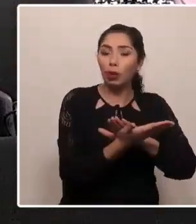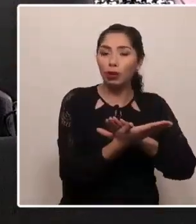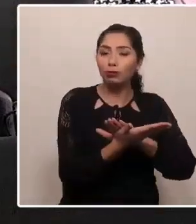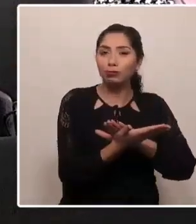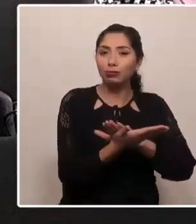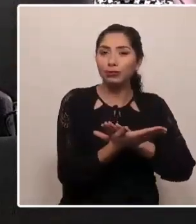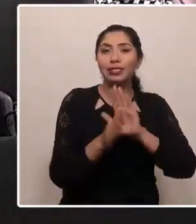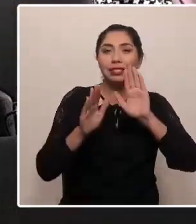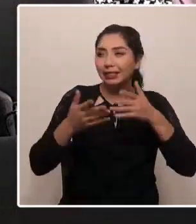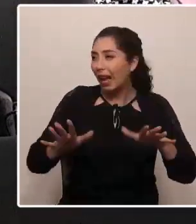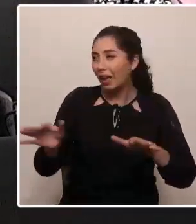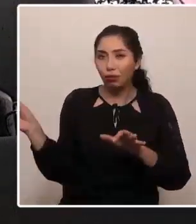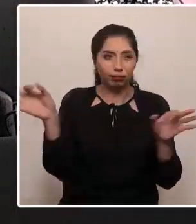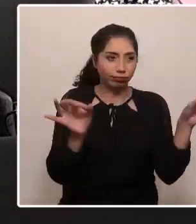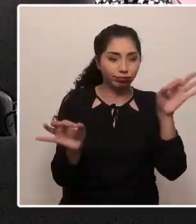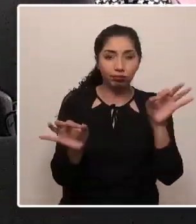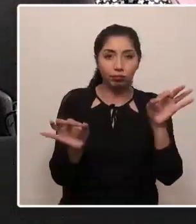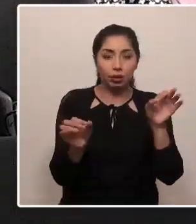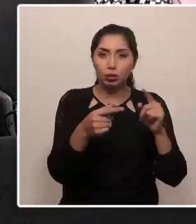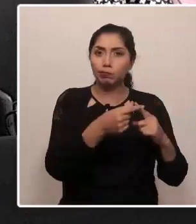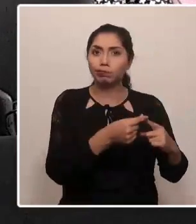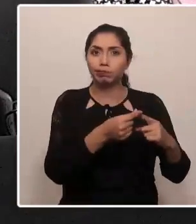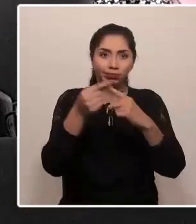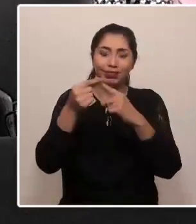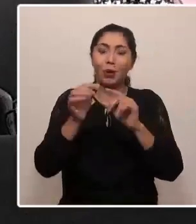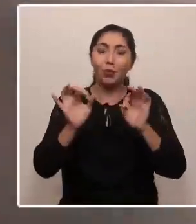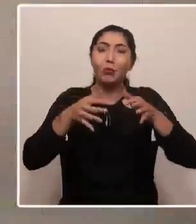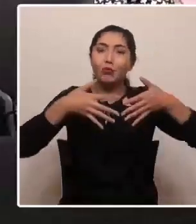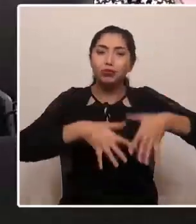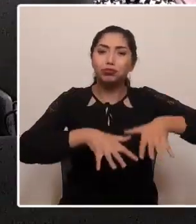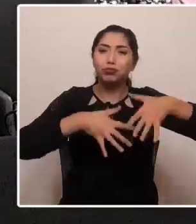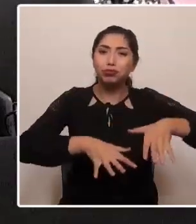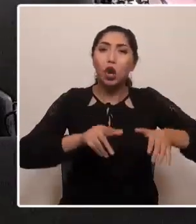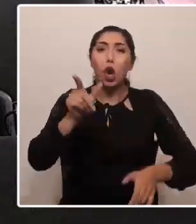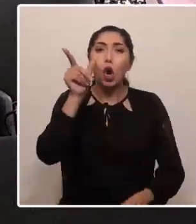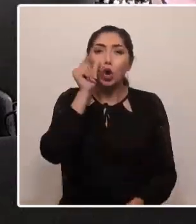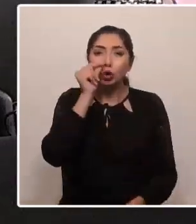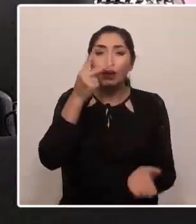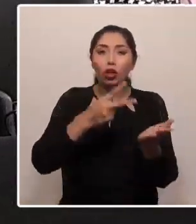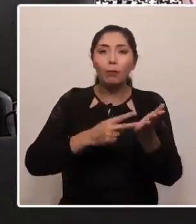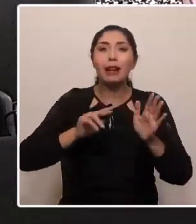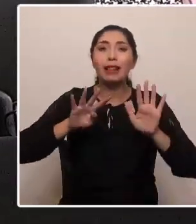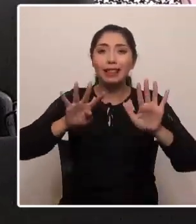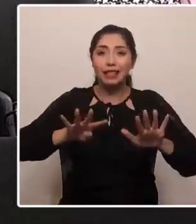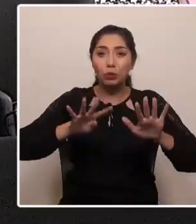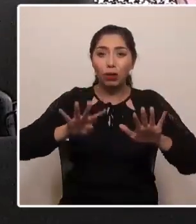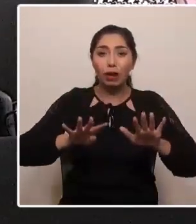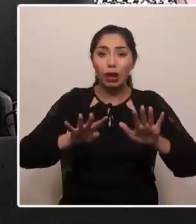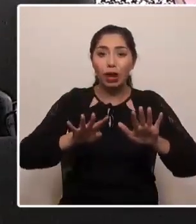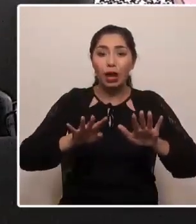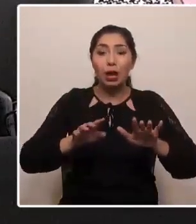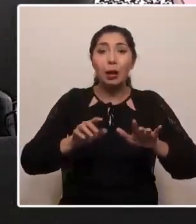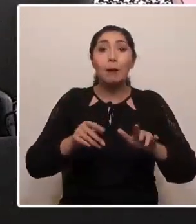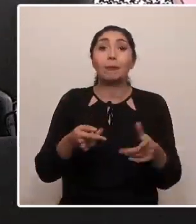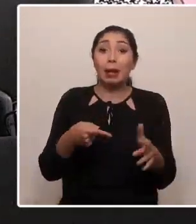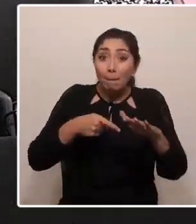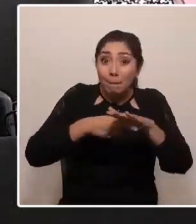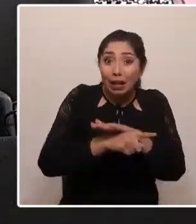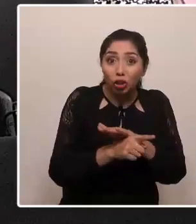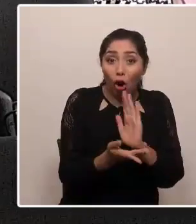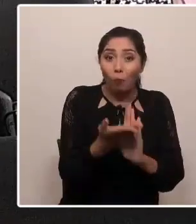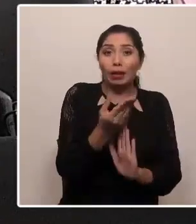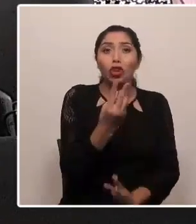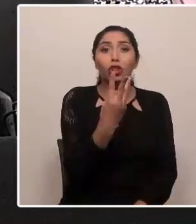convencionales, es quizás la piedra angular de la crisis de octubre de 2019. La misma que se origina el aumento de 30 pesos en el pasaje del metro y que muchos,